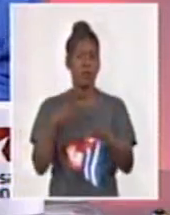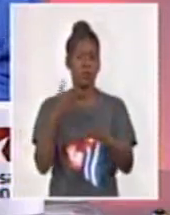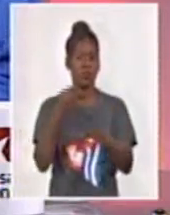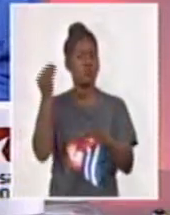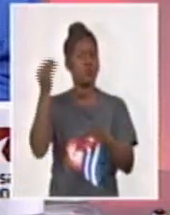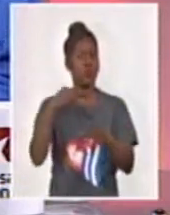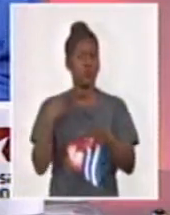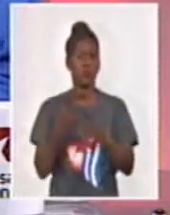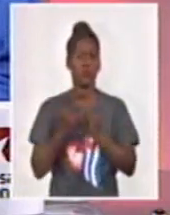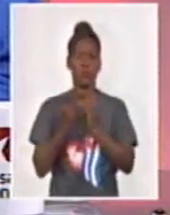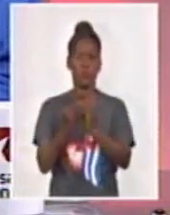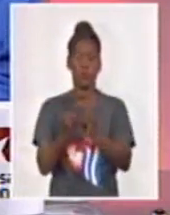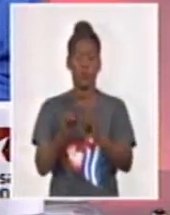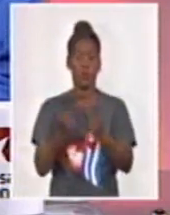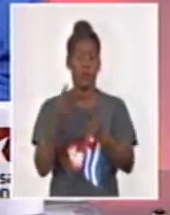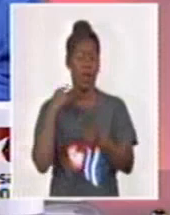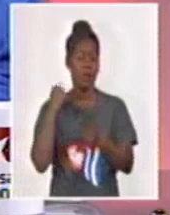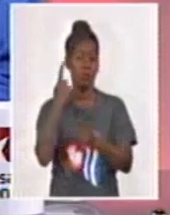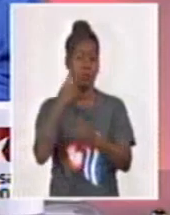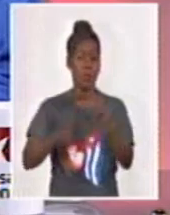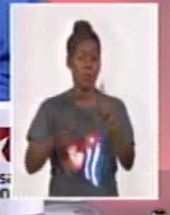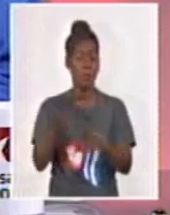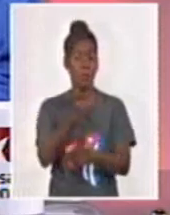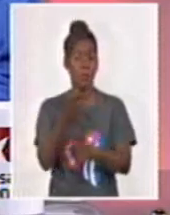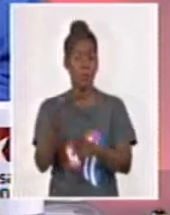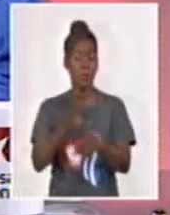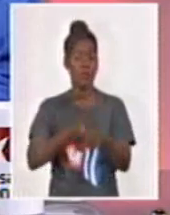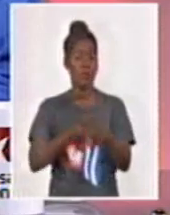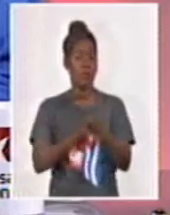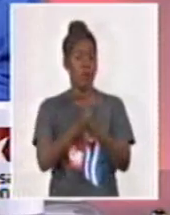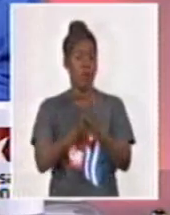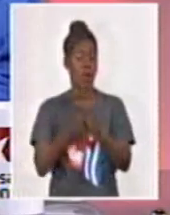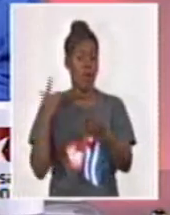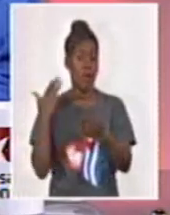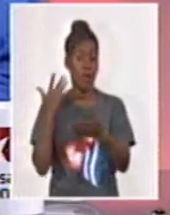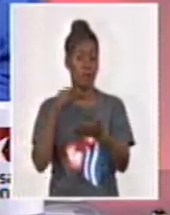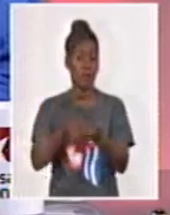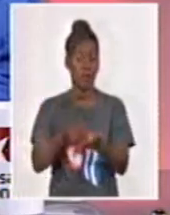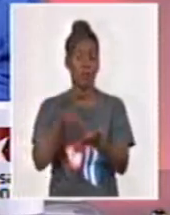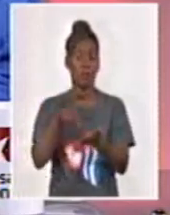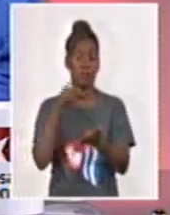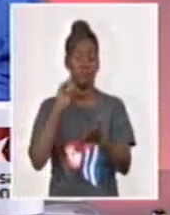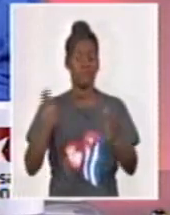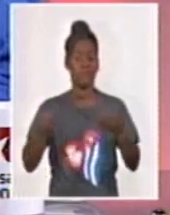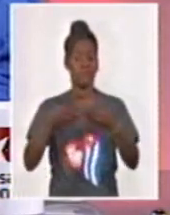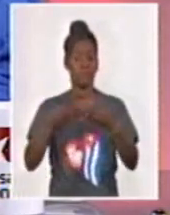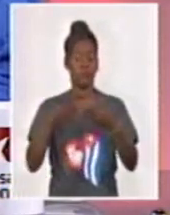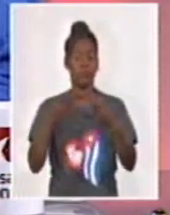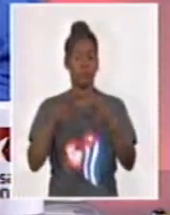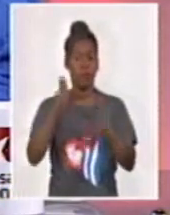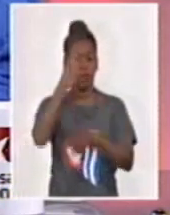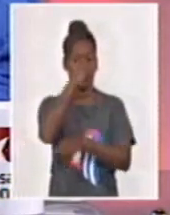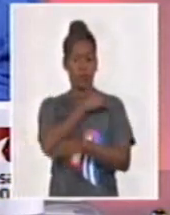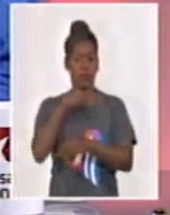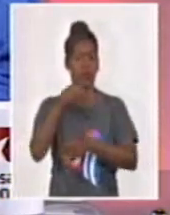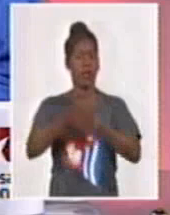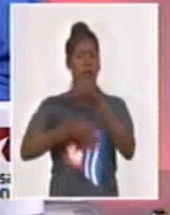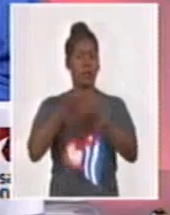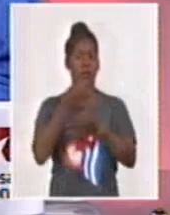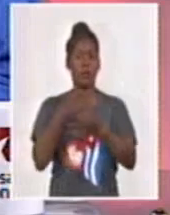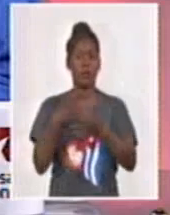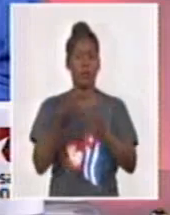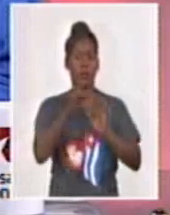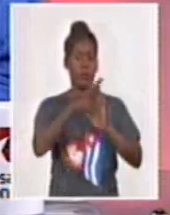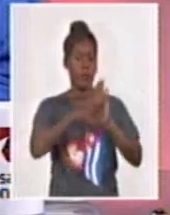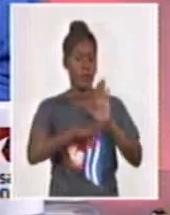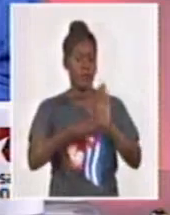después de un año y medio de pandemia, y al mismo tiempo el doctor Durán daba los elementos principales también de la situación epidemiológica